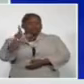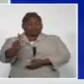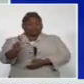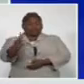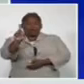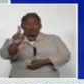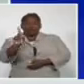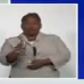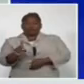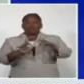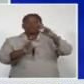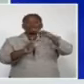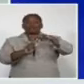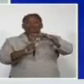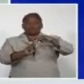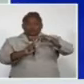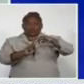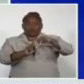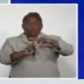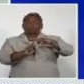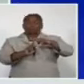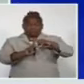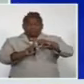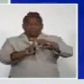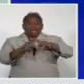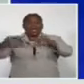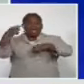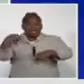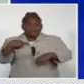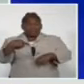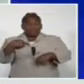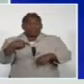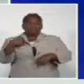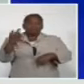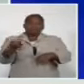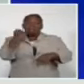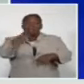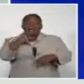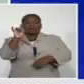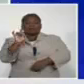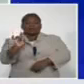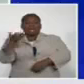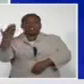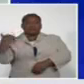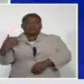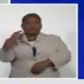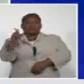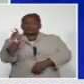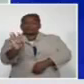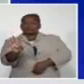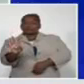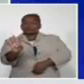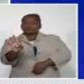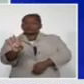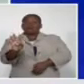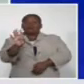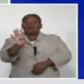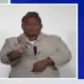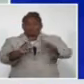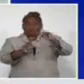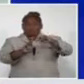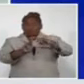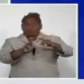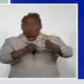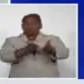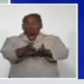Tunas, aunque tuvo 9 casos más ayer, estamos hablando de 14, es una provincia que ha mantenido control de la